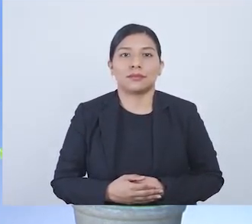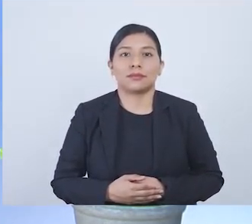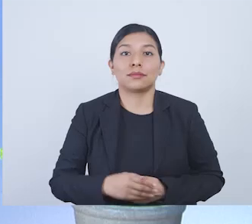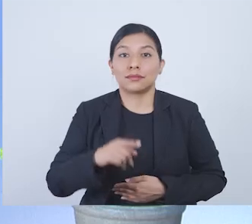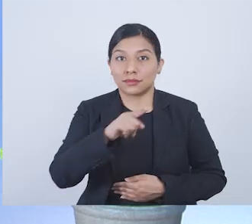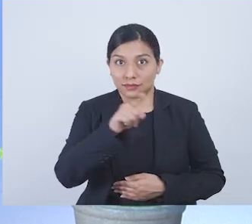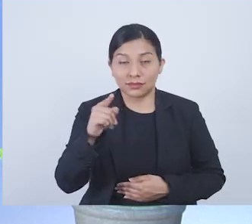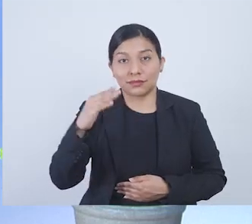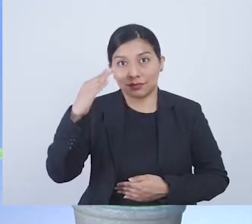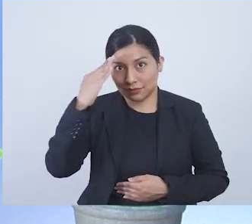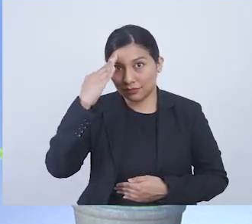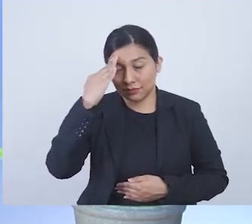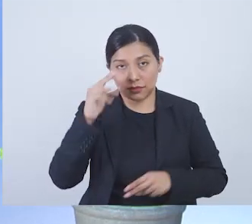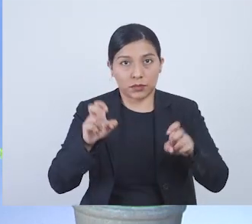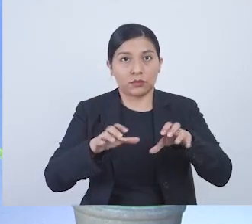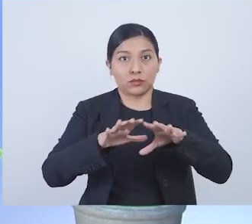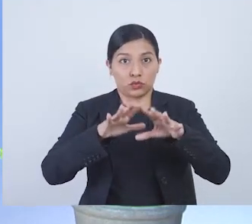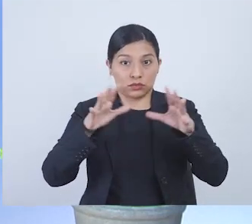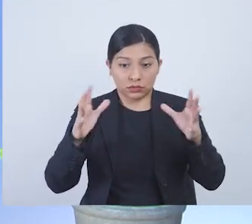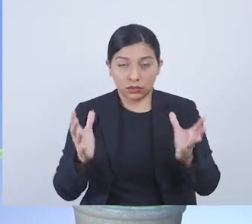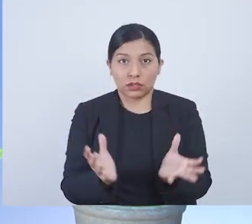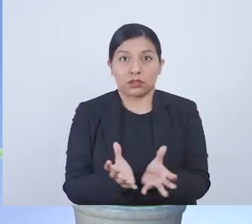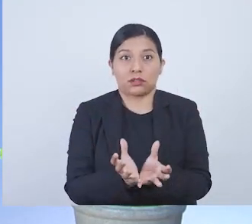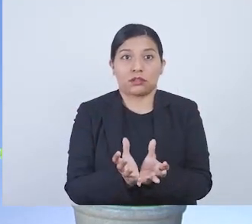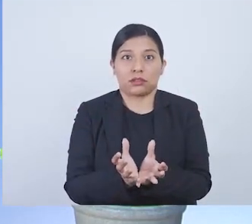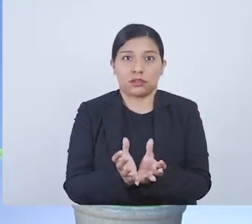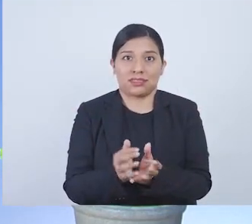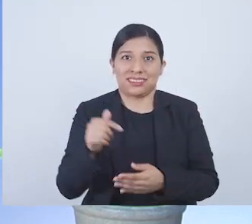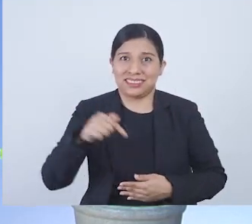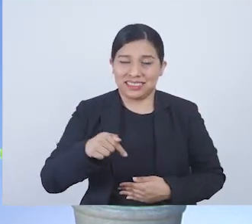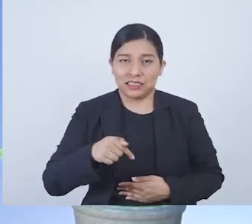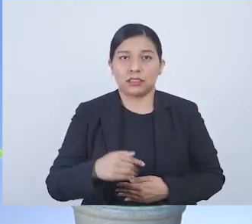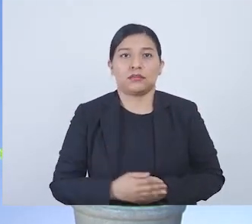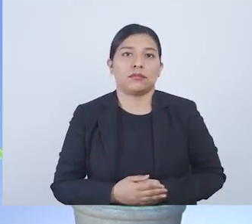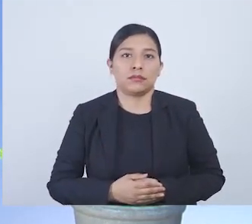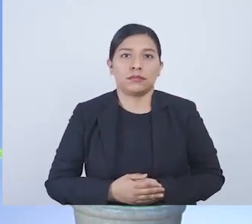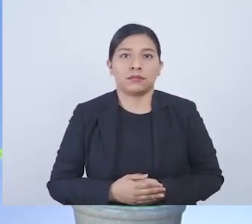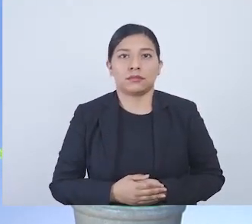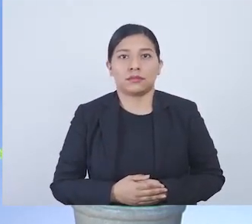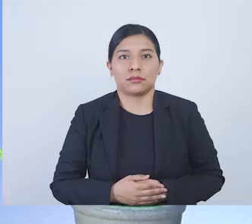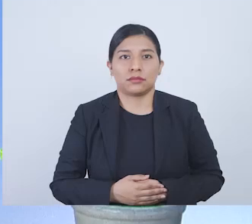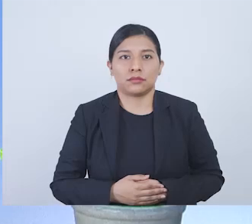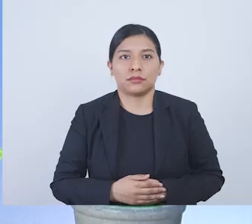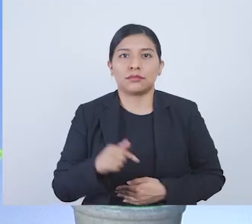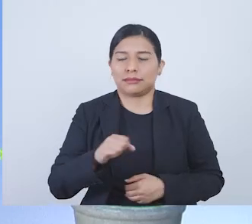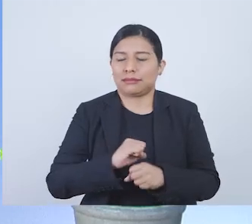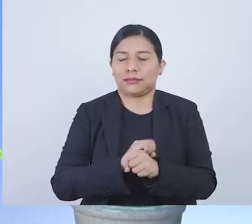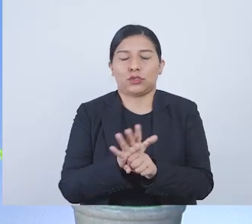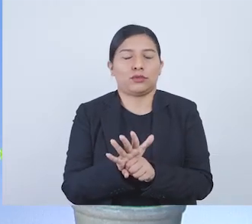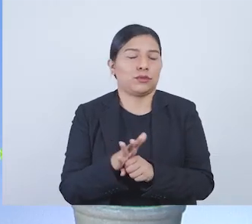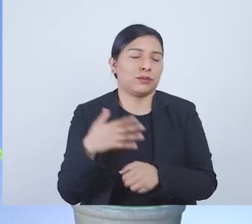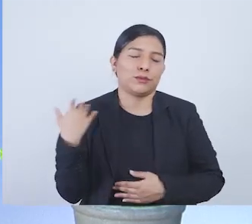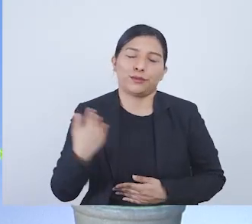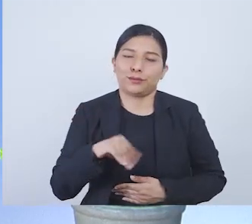Sabemos que a nivel mundial nos está atacando una pandemia.